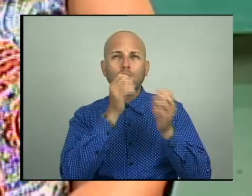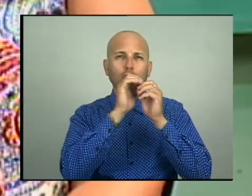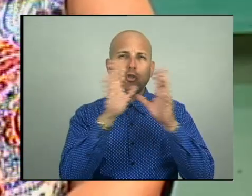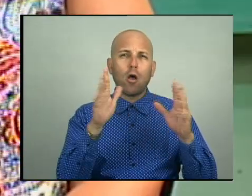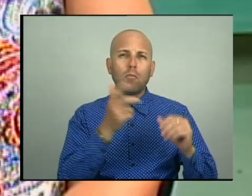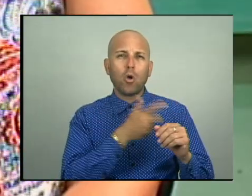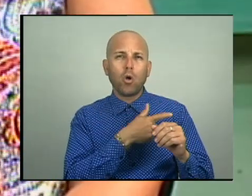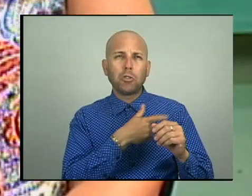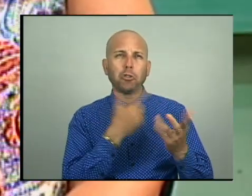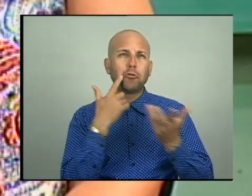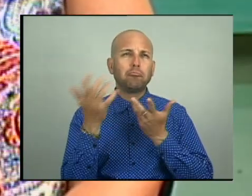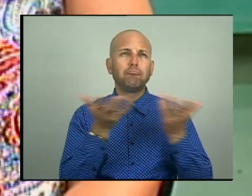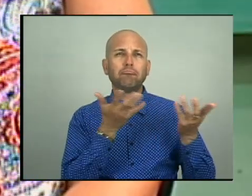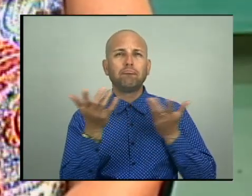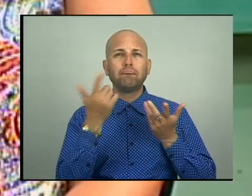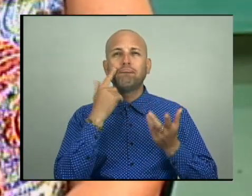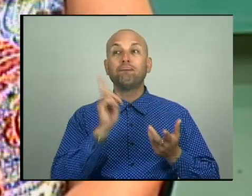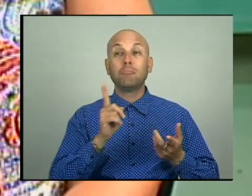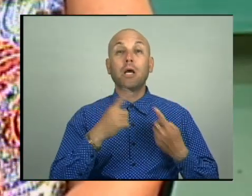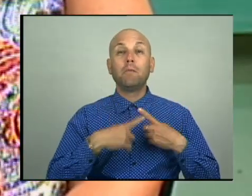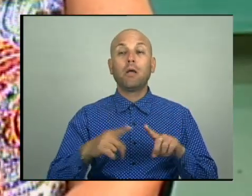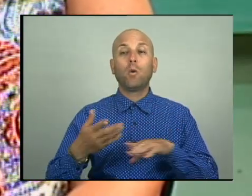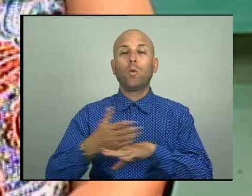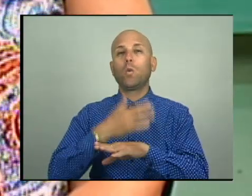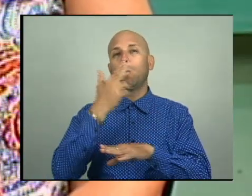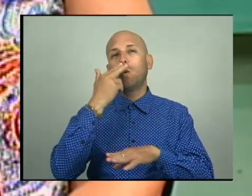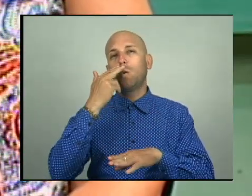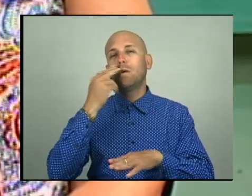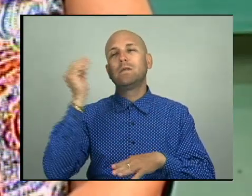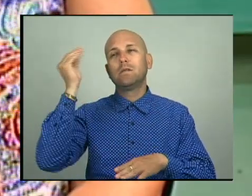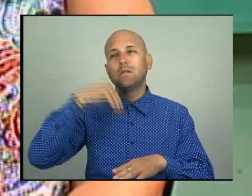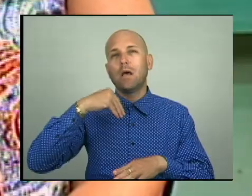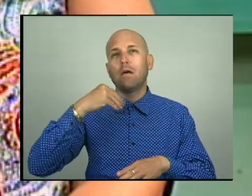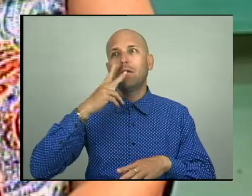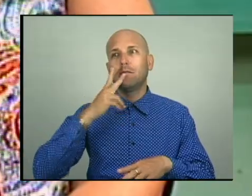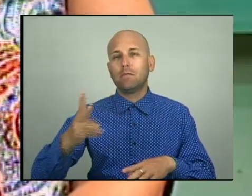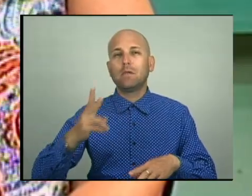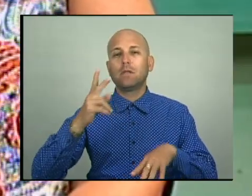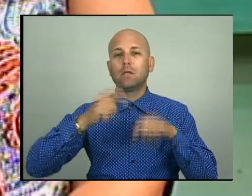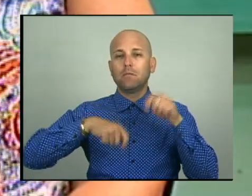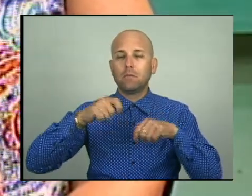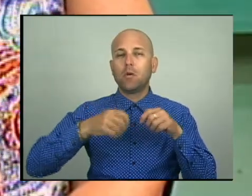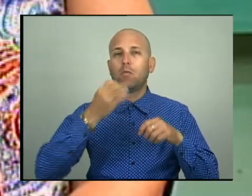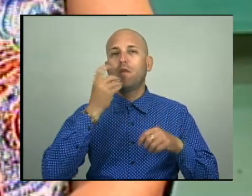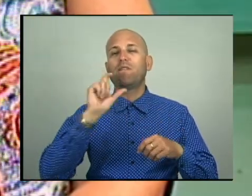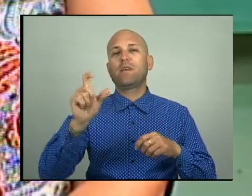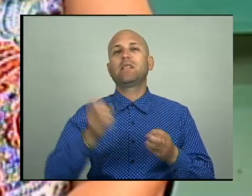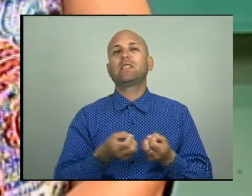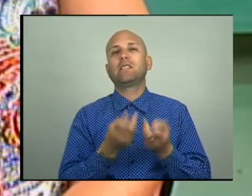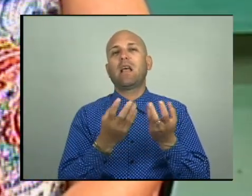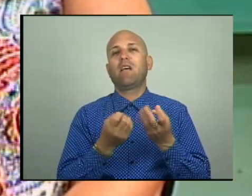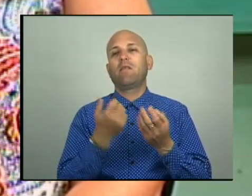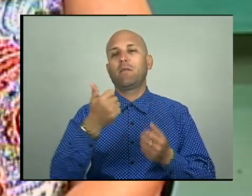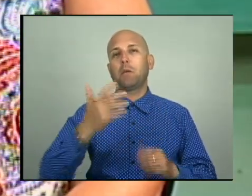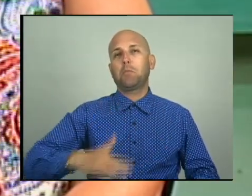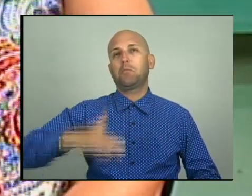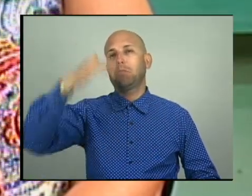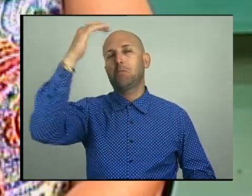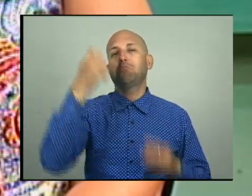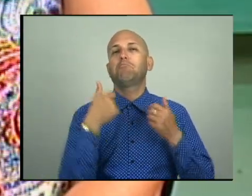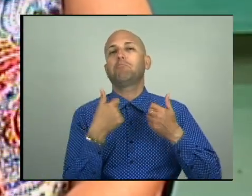y que lleva a un diagnóstico oportuno, ¿verdad? Para que luego el pronóstico, como usted mismo explicó ahora